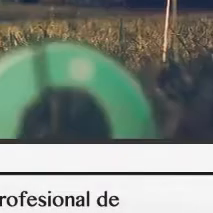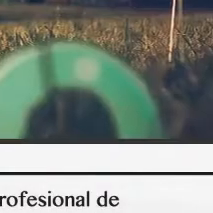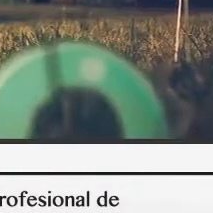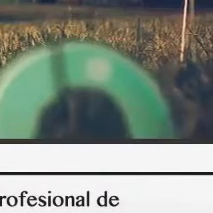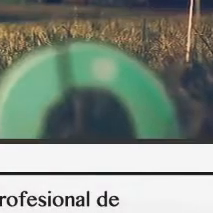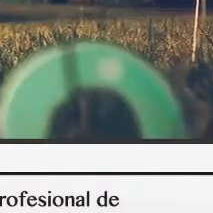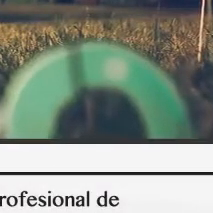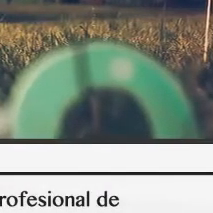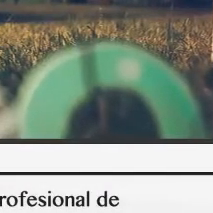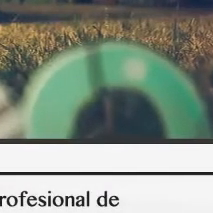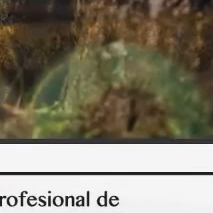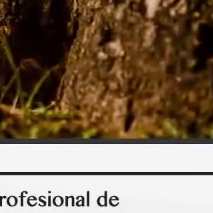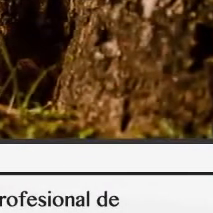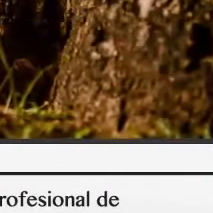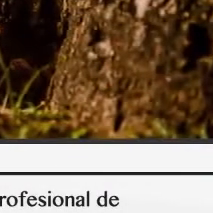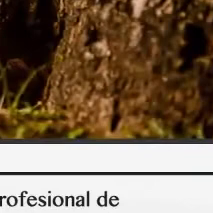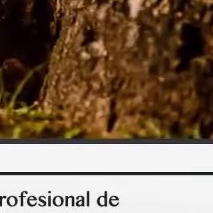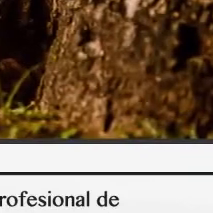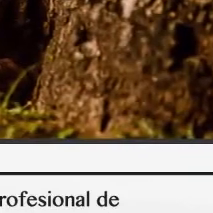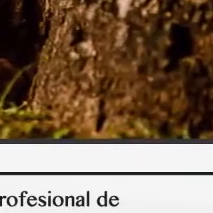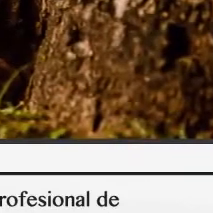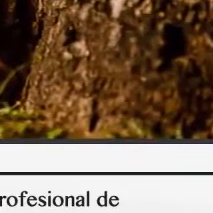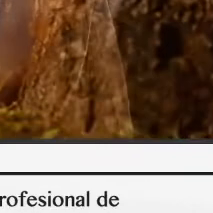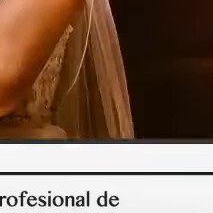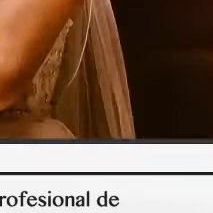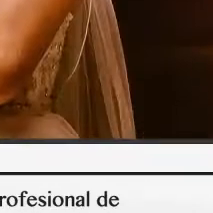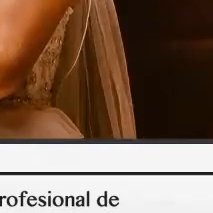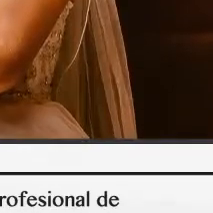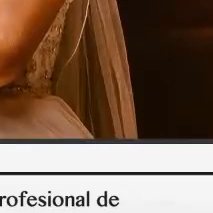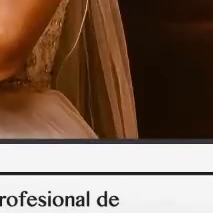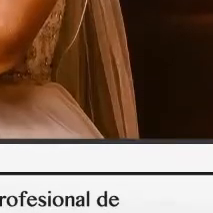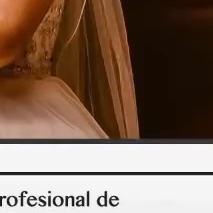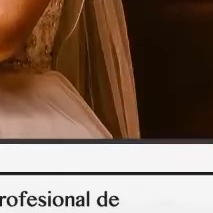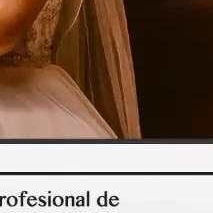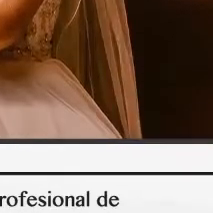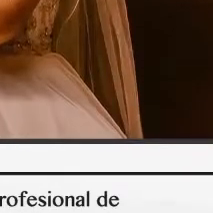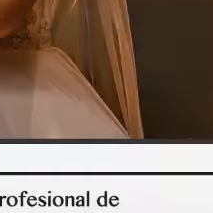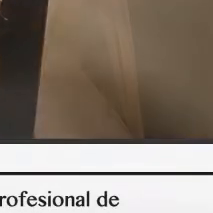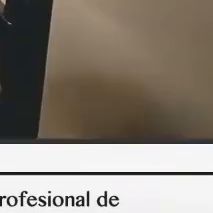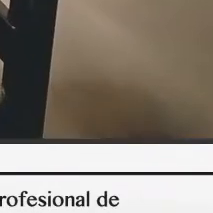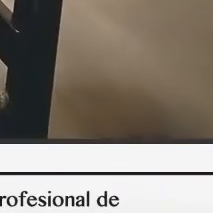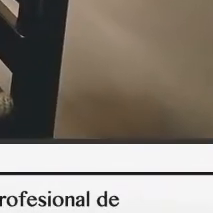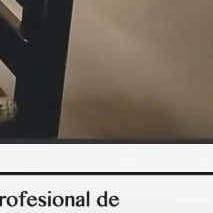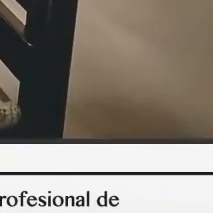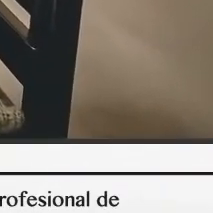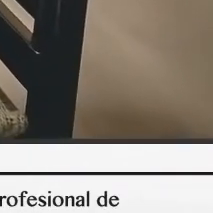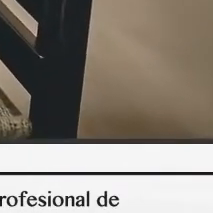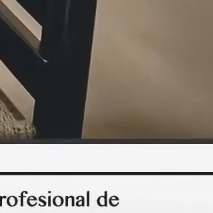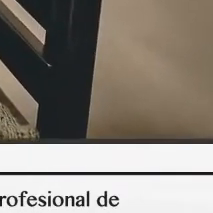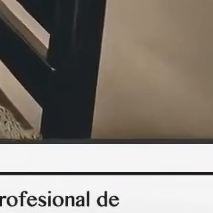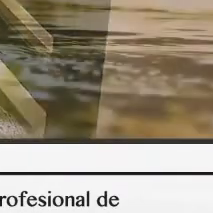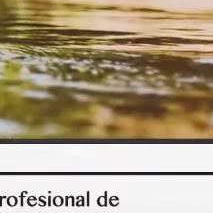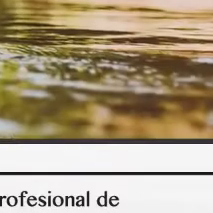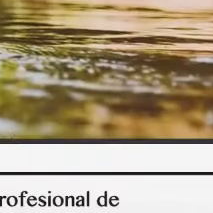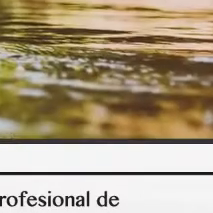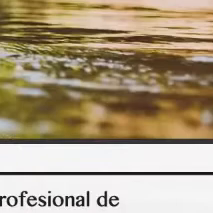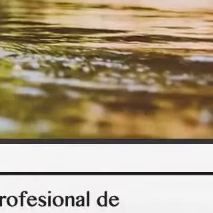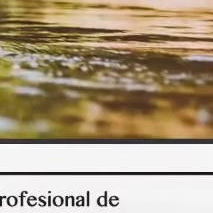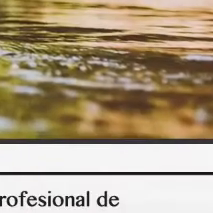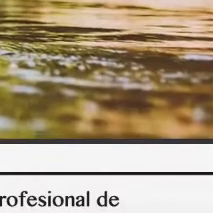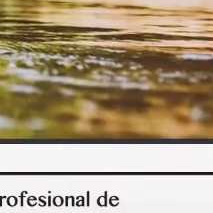fotografía institucional y eventos. Somos calidad de imagen. La Ventana, estudio fotográfico,